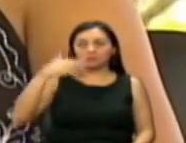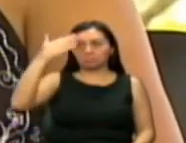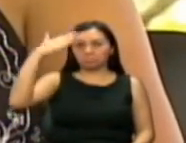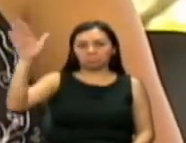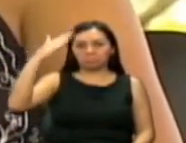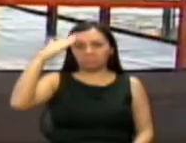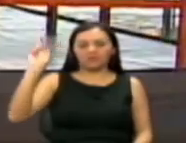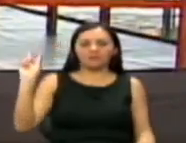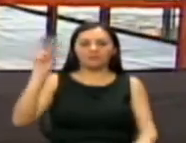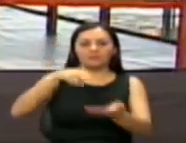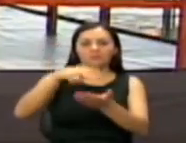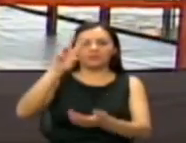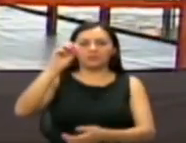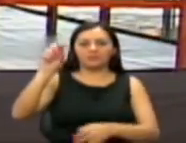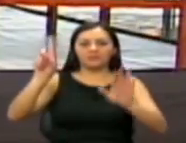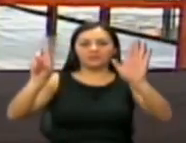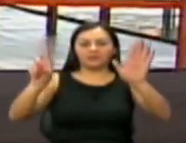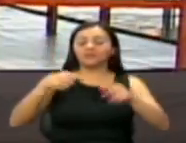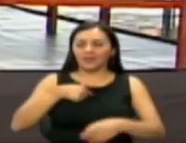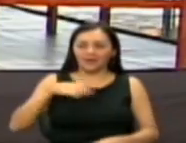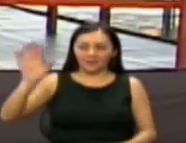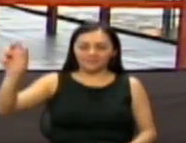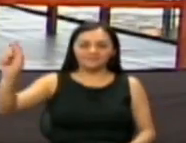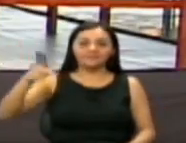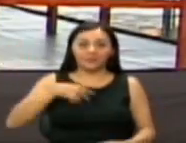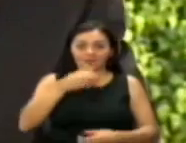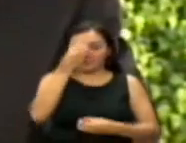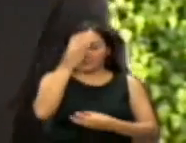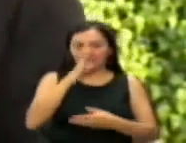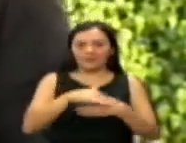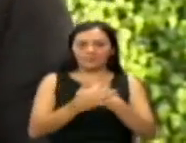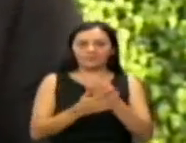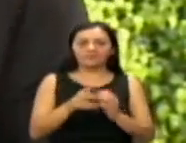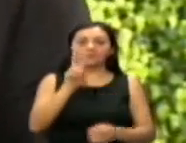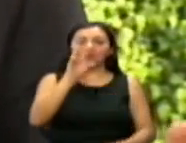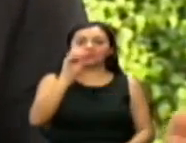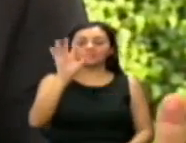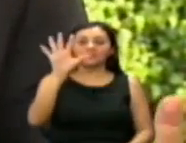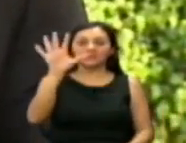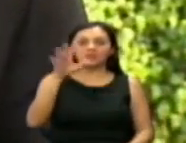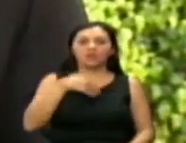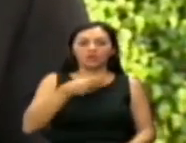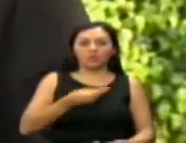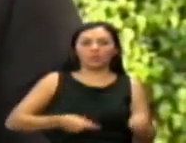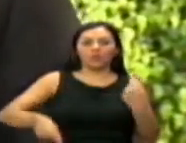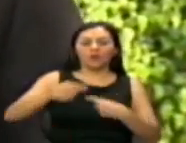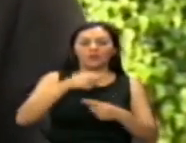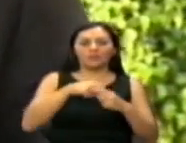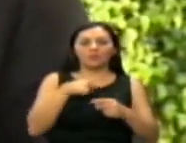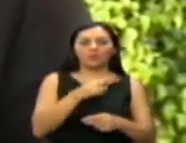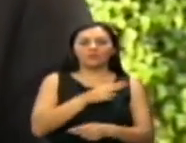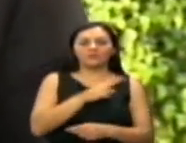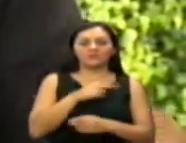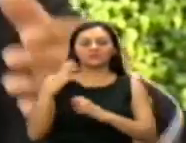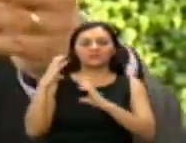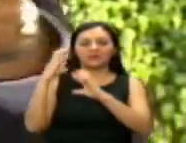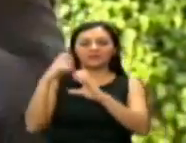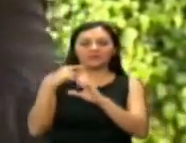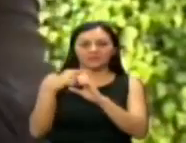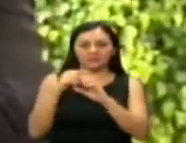2005, ¿sabe? ¿Quiere que le cuente otra anécdota de esas cosas de la vida? 2005, ¿cuál era mi plan? Regresar a dar cátedra en la Universidad de San Francisco.